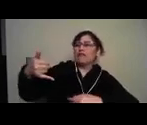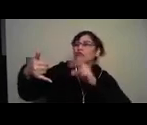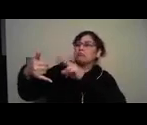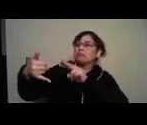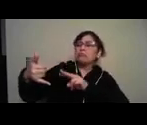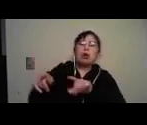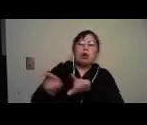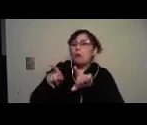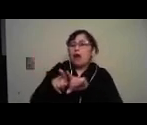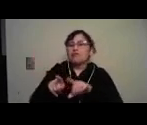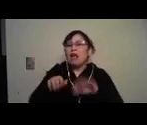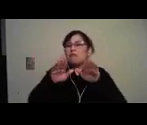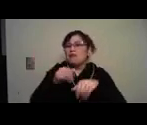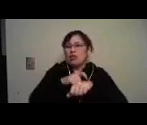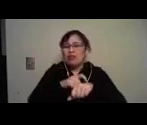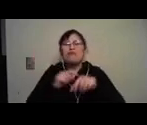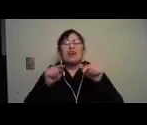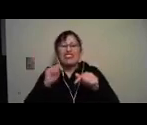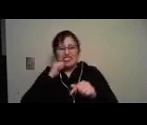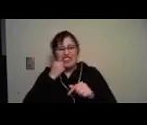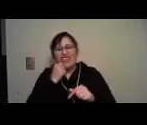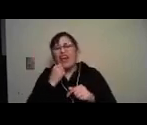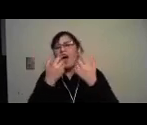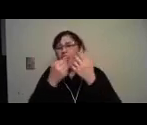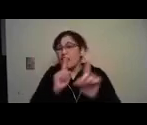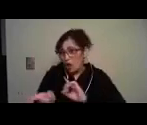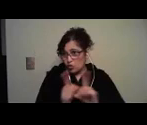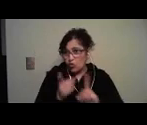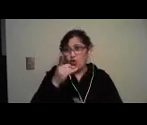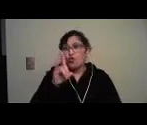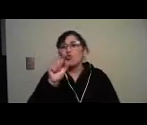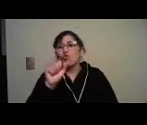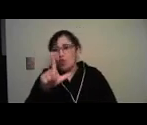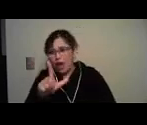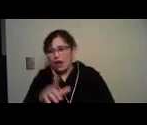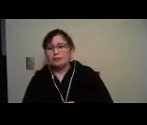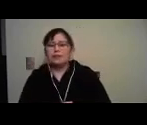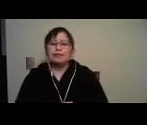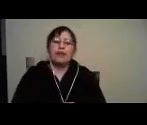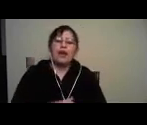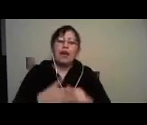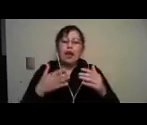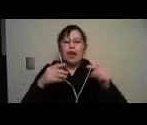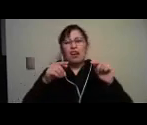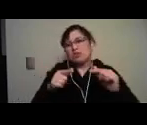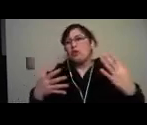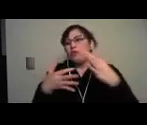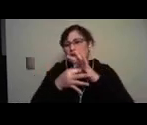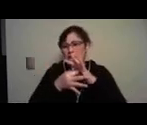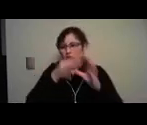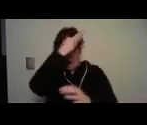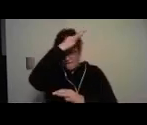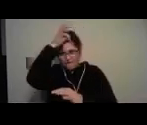que son parte de las funciones ejecutivas, ya, que se dan asociadas al lóbulo frontal.